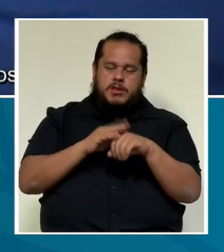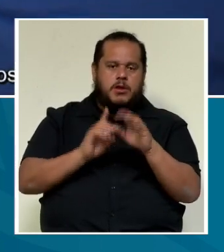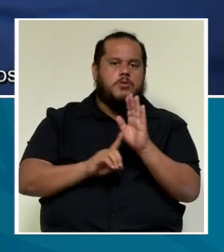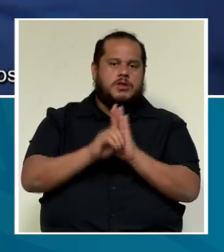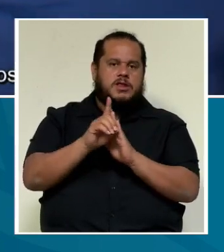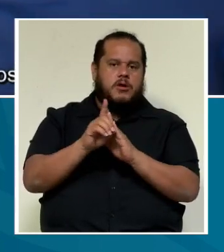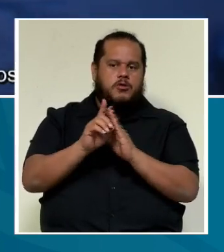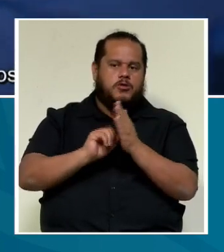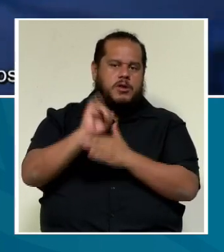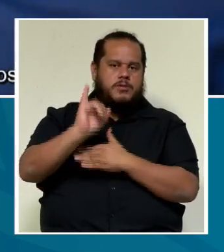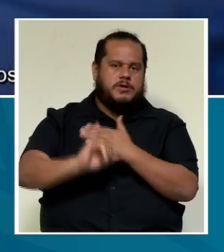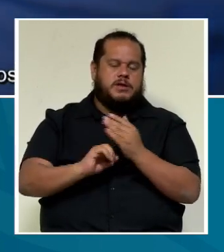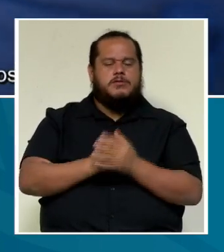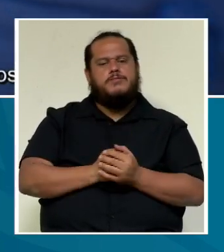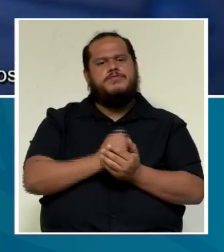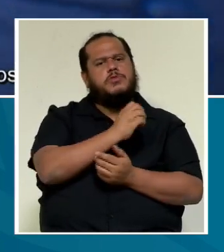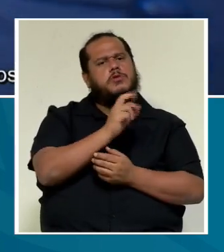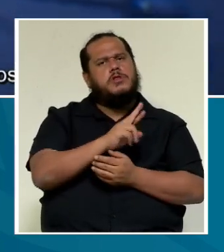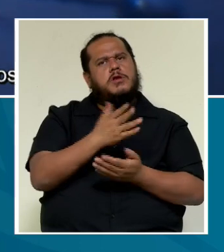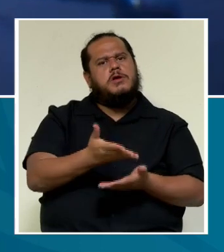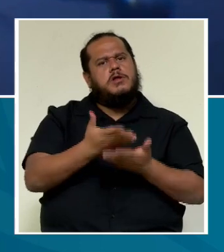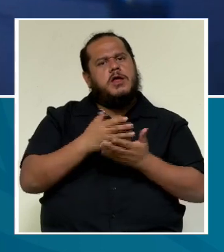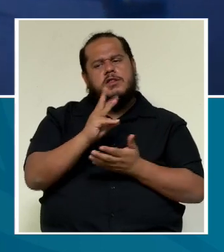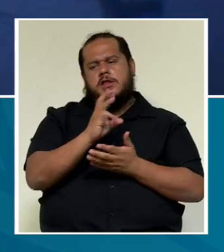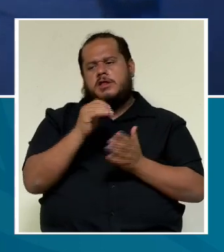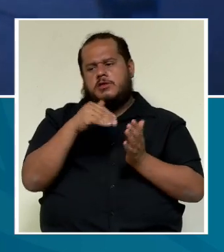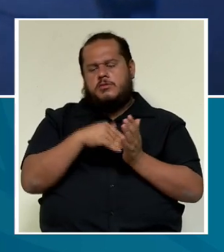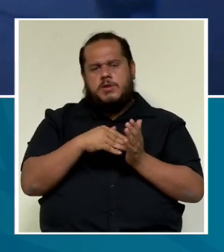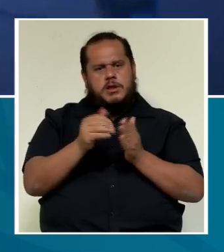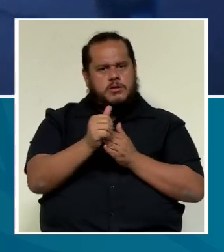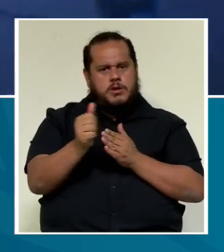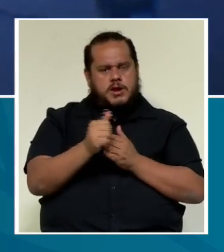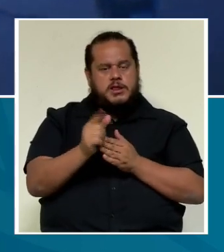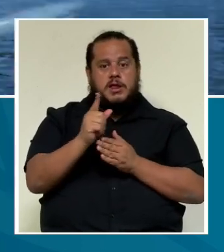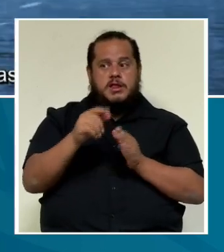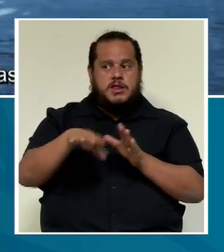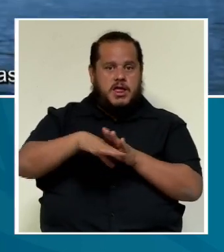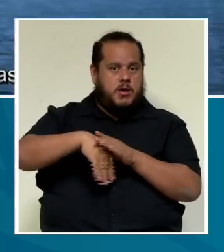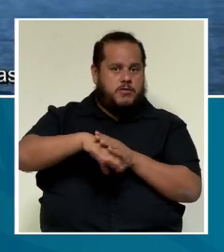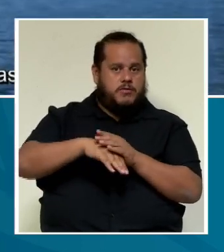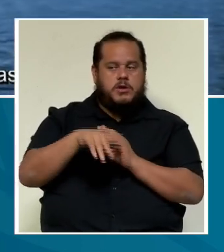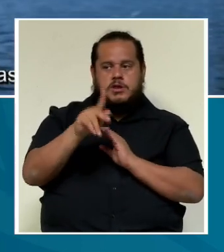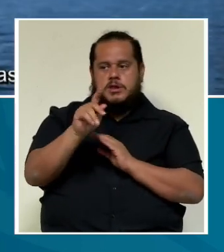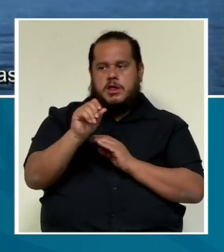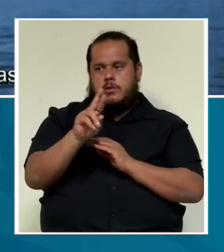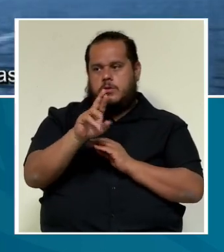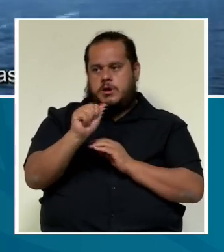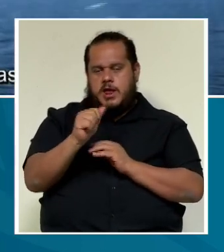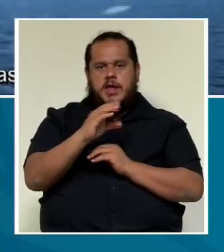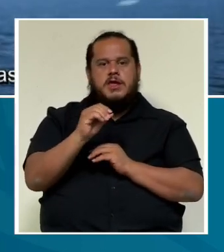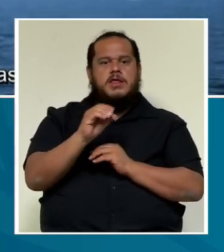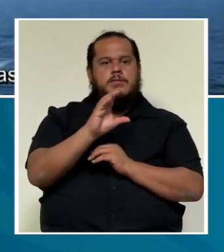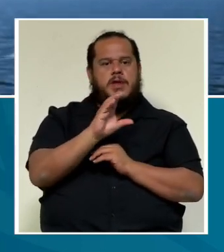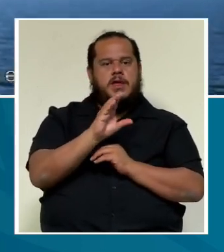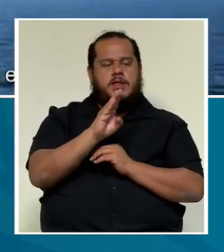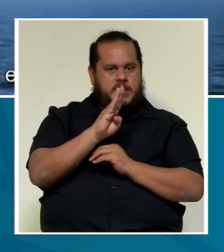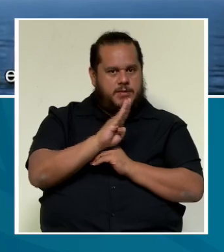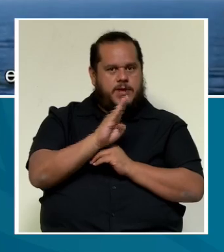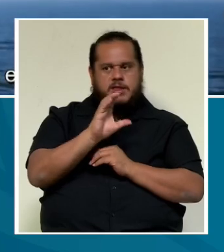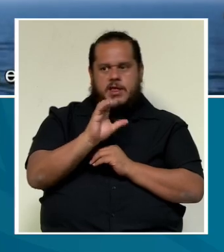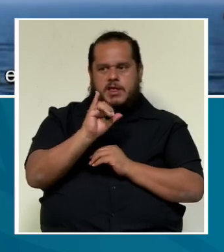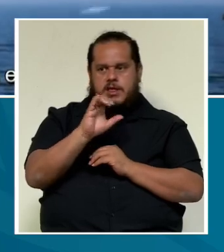tecnológico. Costa Rica recibió $600,000 de un fondo de Corea y del BCIE, y